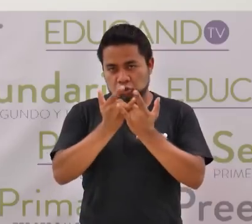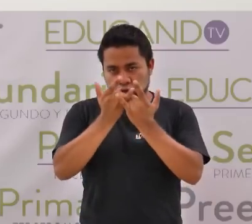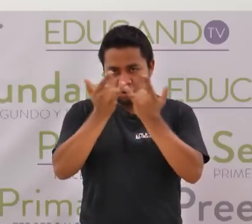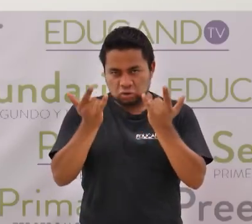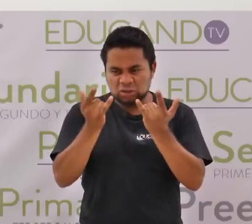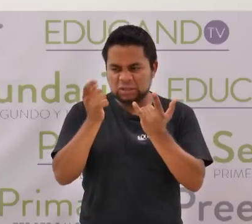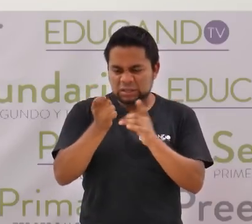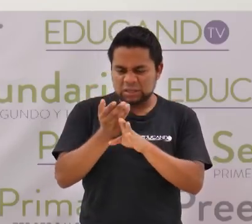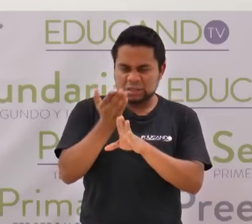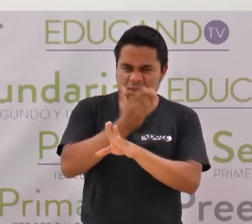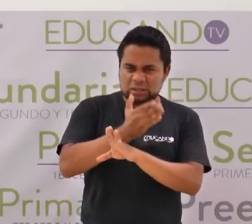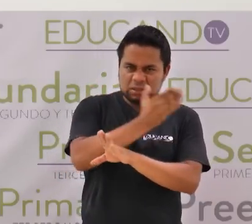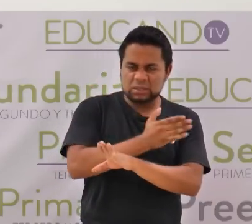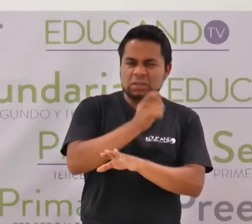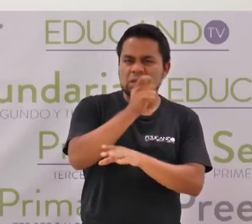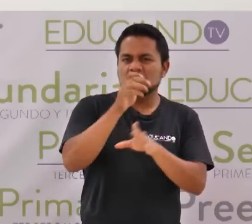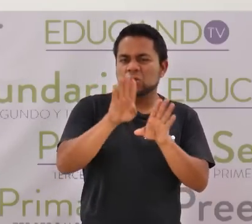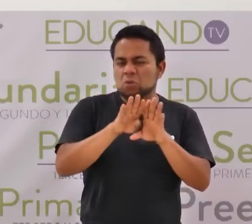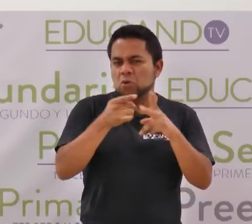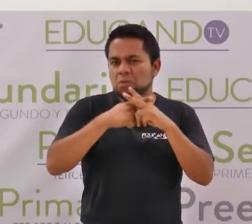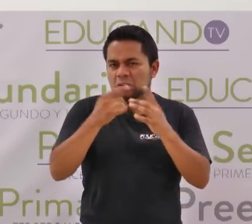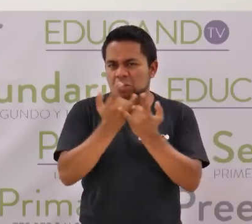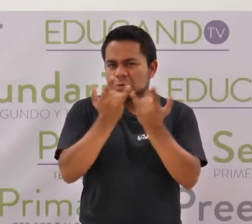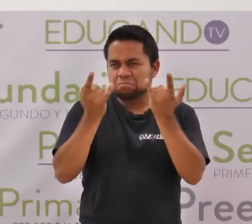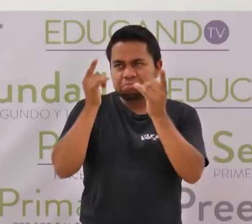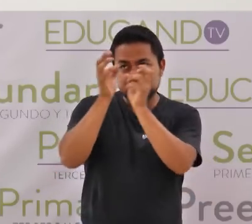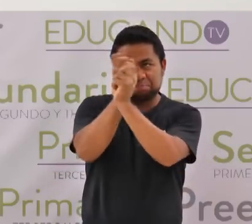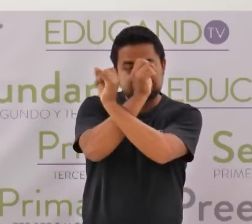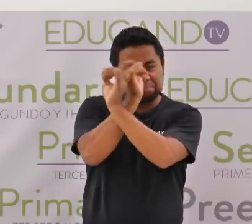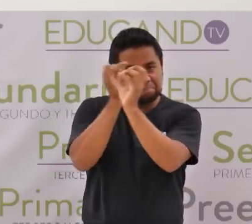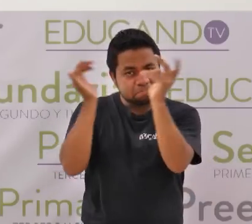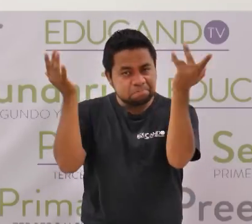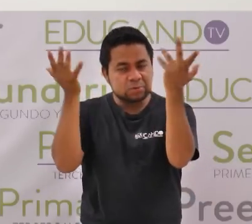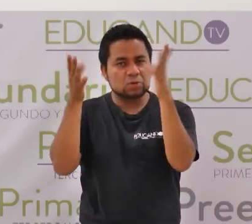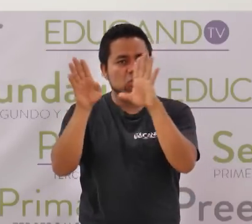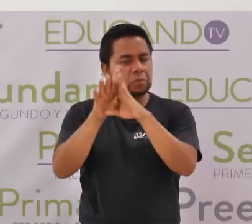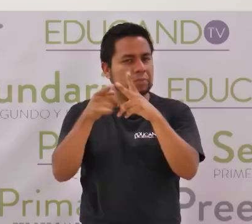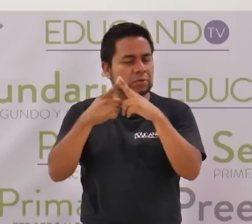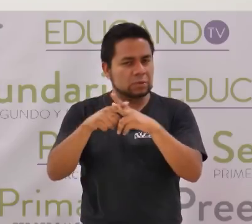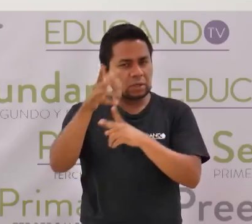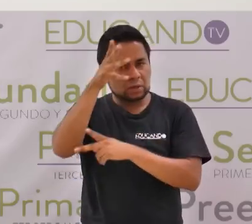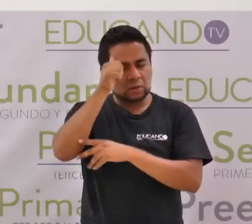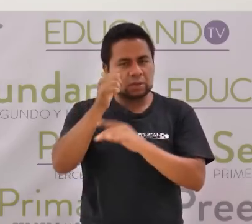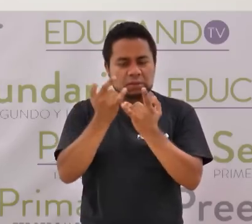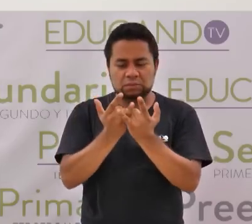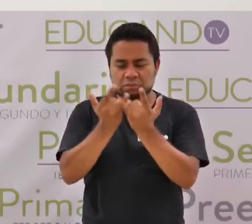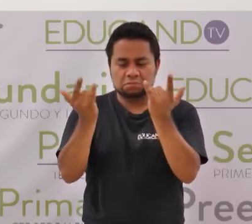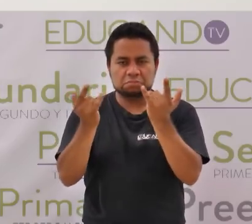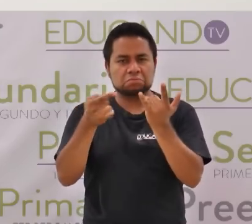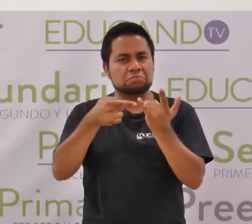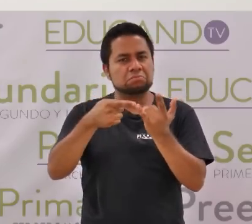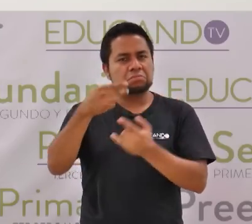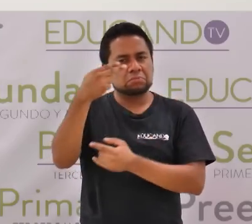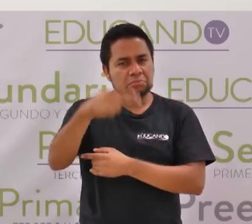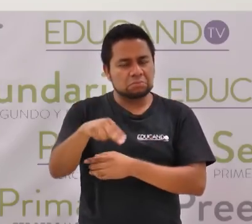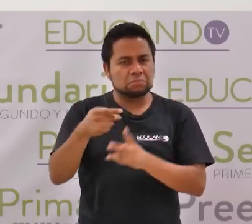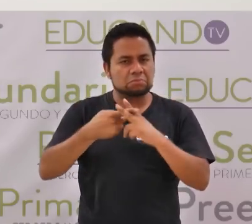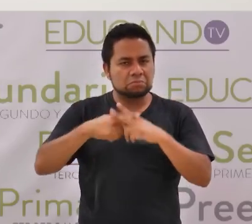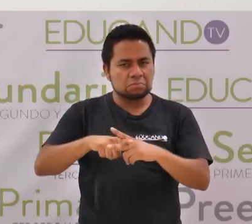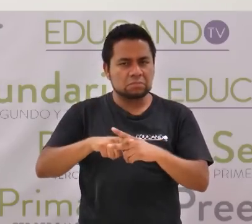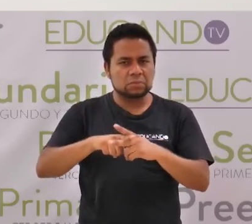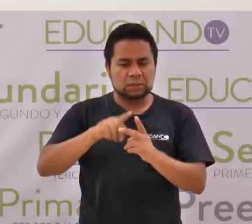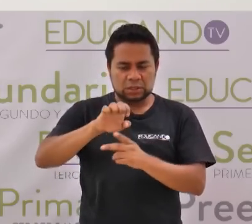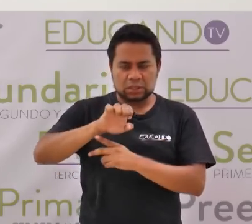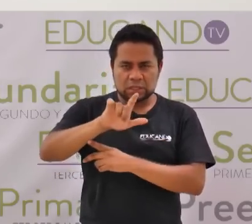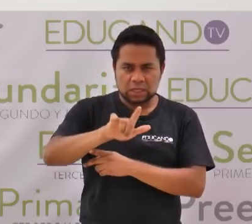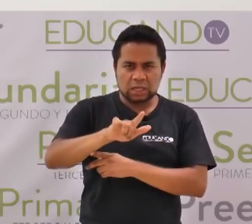historia de la historieta. Les decía yo que tiene su origen con esta historieta que se llamaba